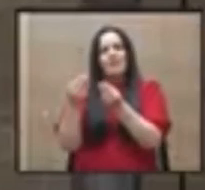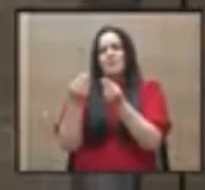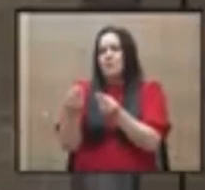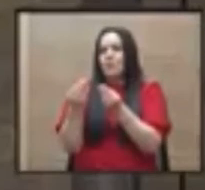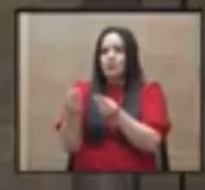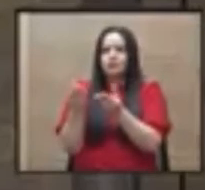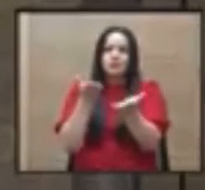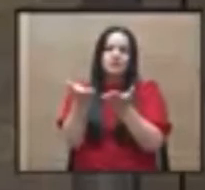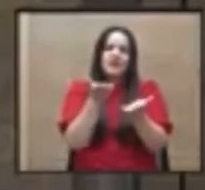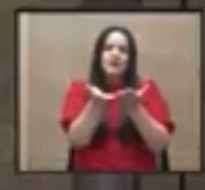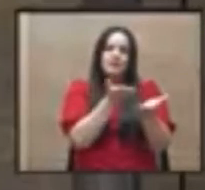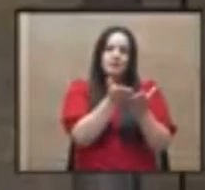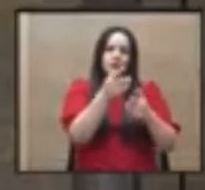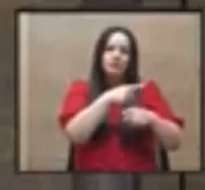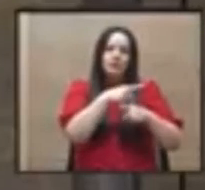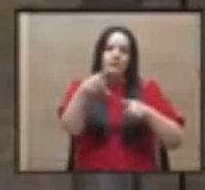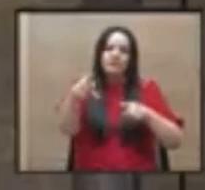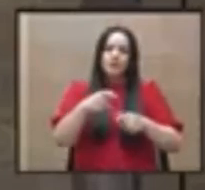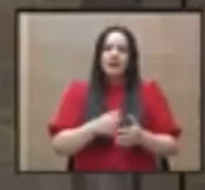servicios profesionales.